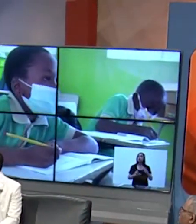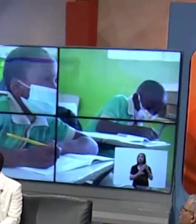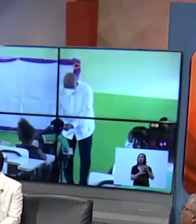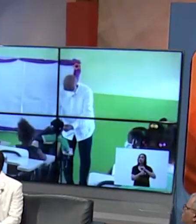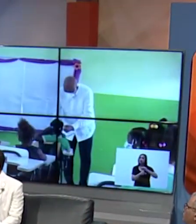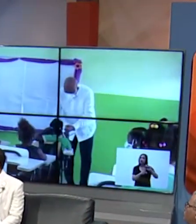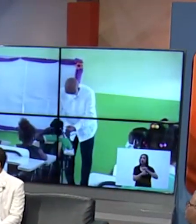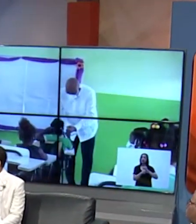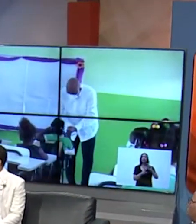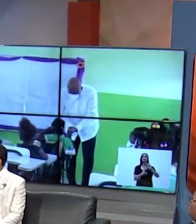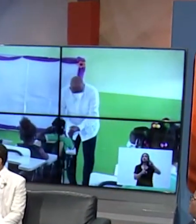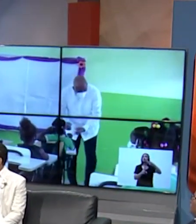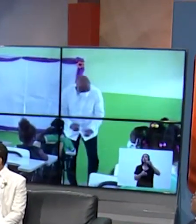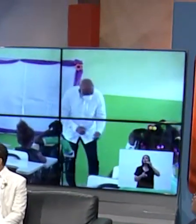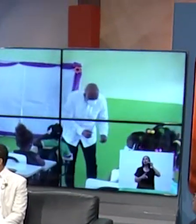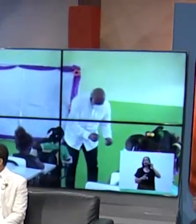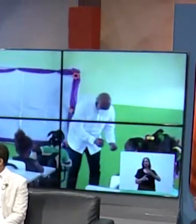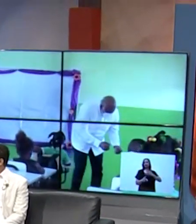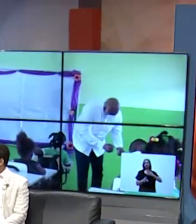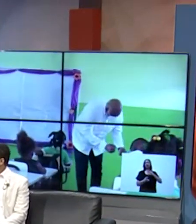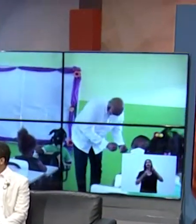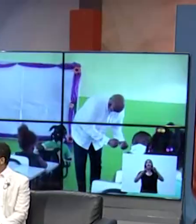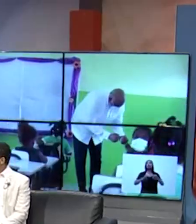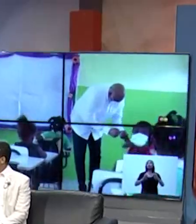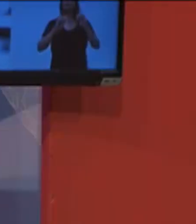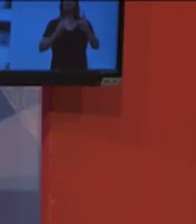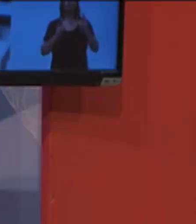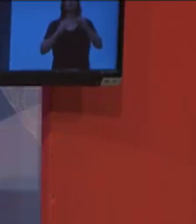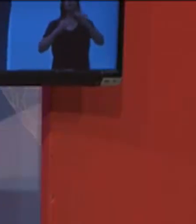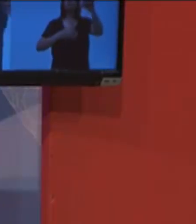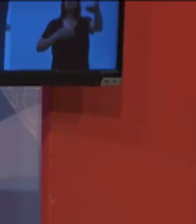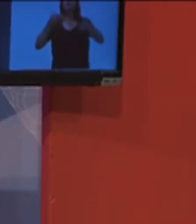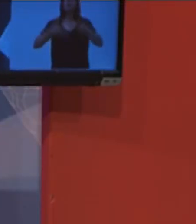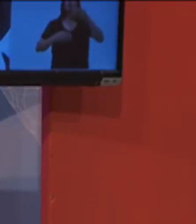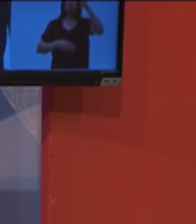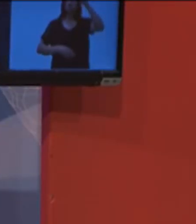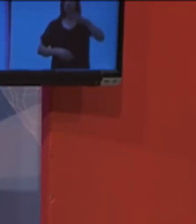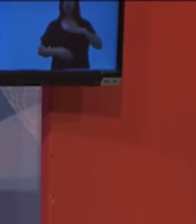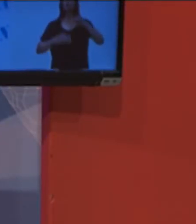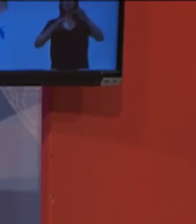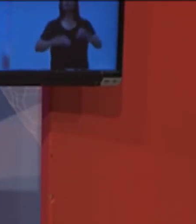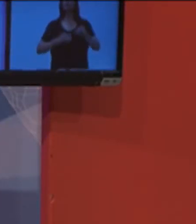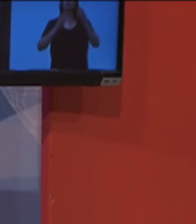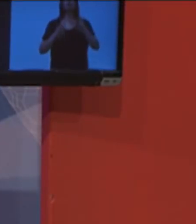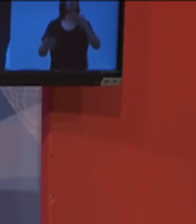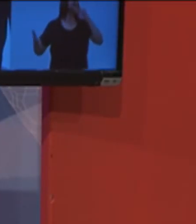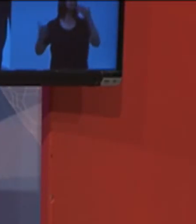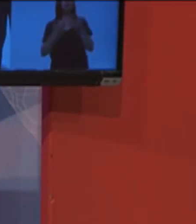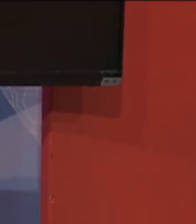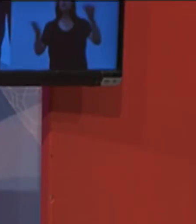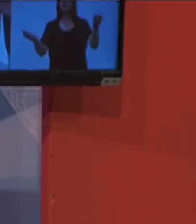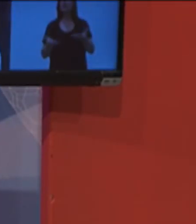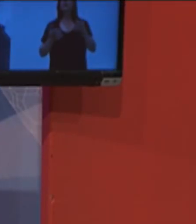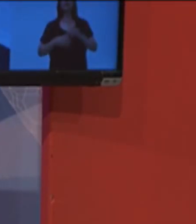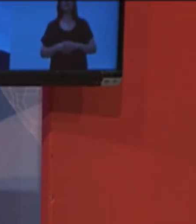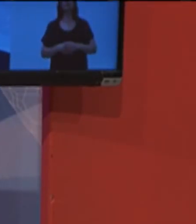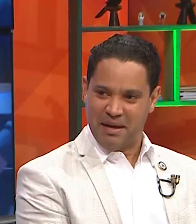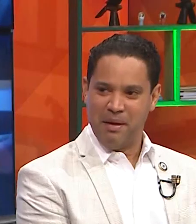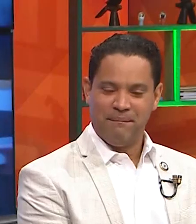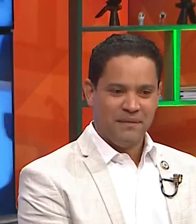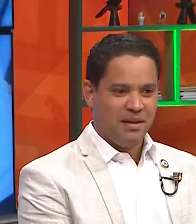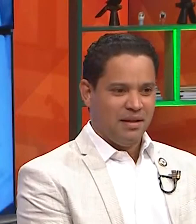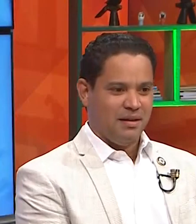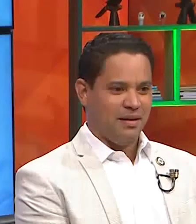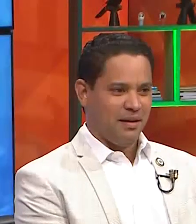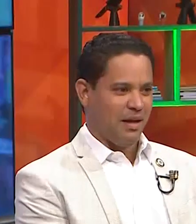necesitan condiciones específicas de refrigeración y demás. ¿Cómo va a ser todo el protocolo para suministrarla? Mira, qué bueno que tocamos ese